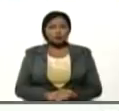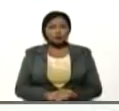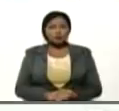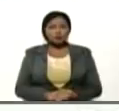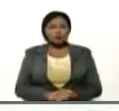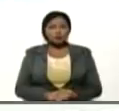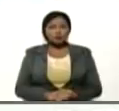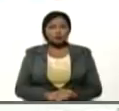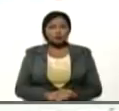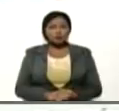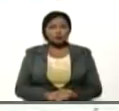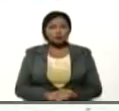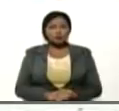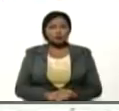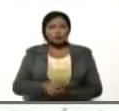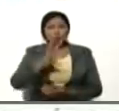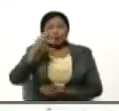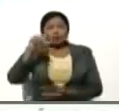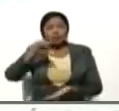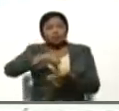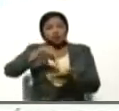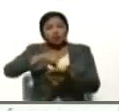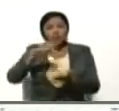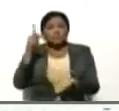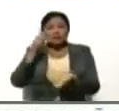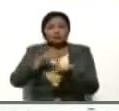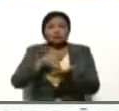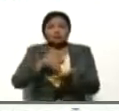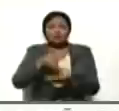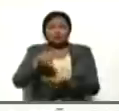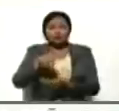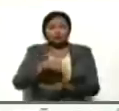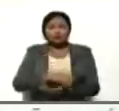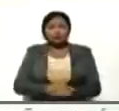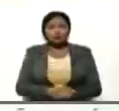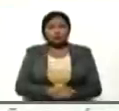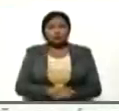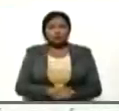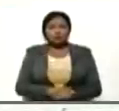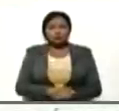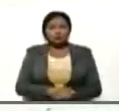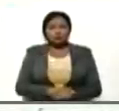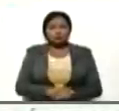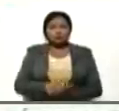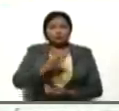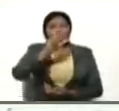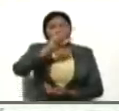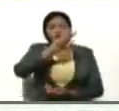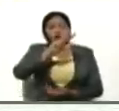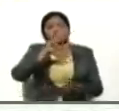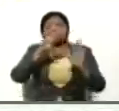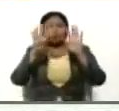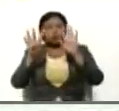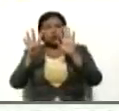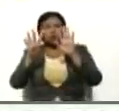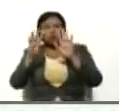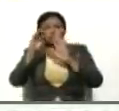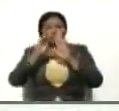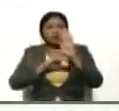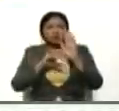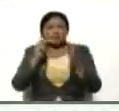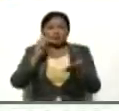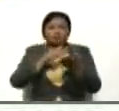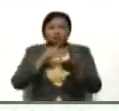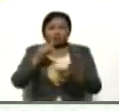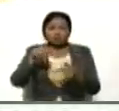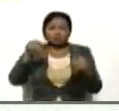¿Cuántas ciudades están aquí presentes? Hay 89 menos 23. ¿Aquí presentes? Sí,